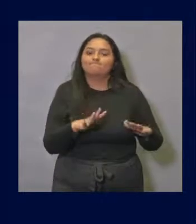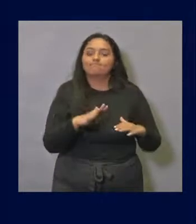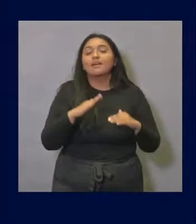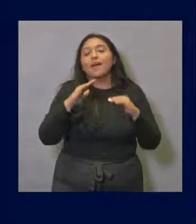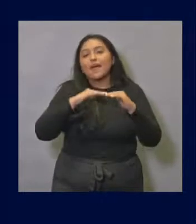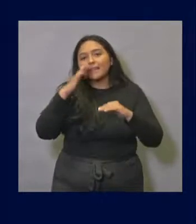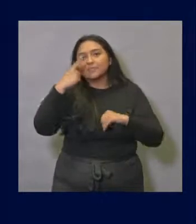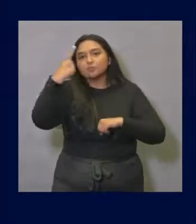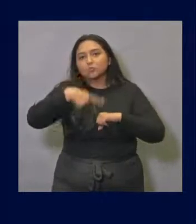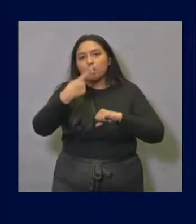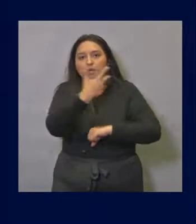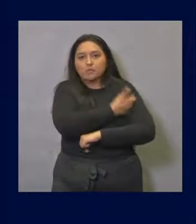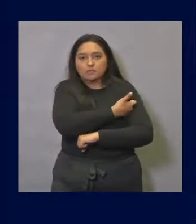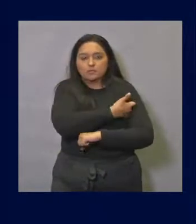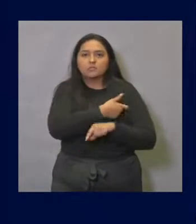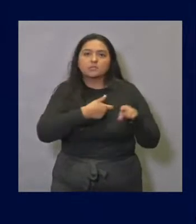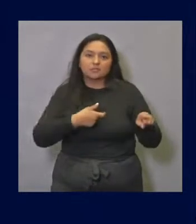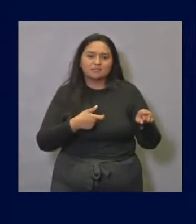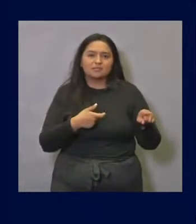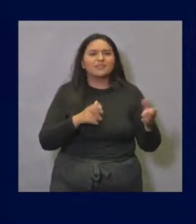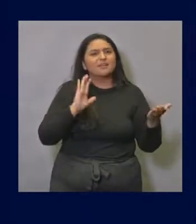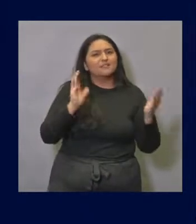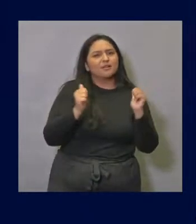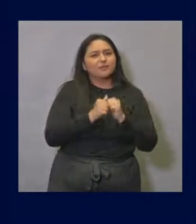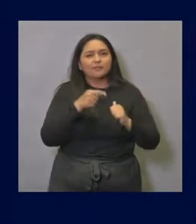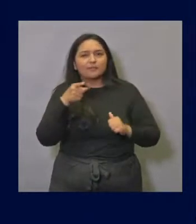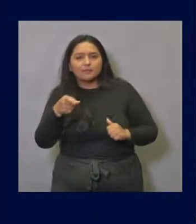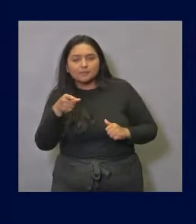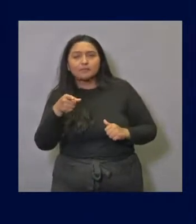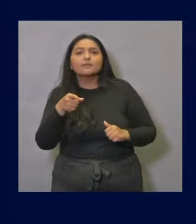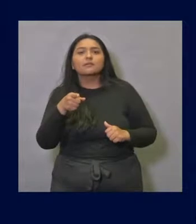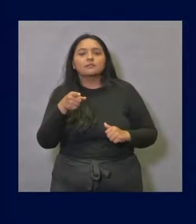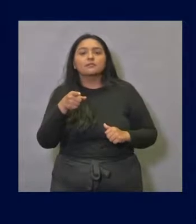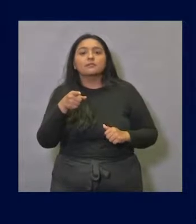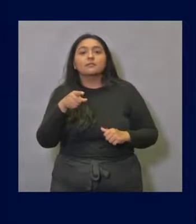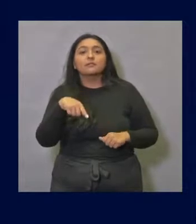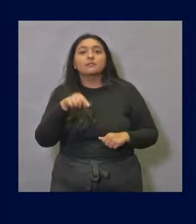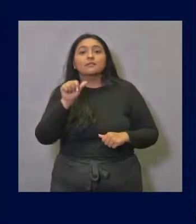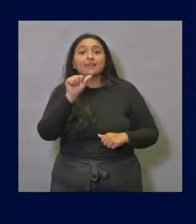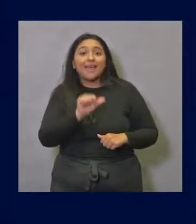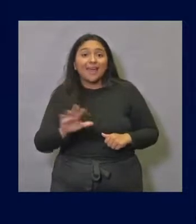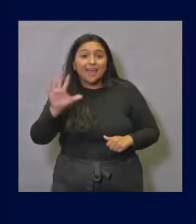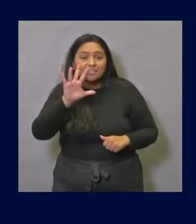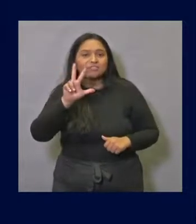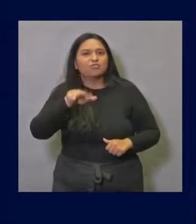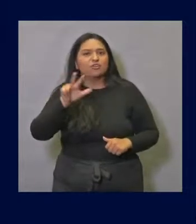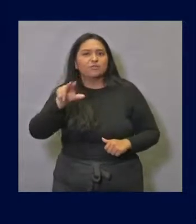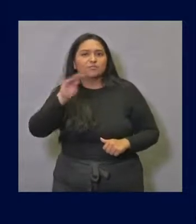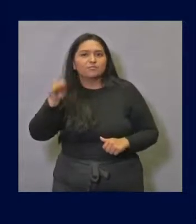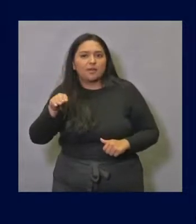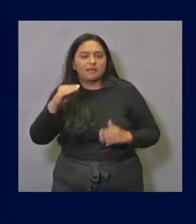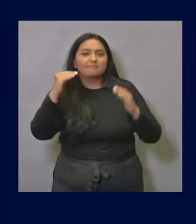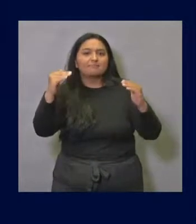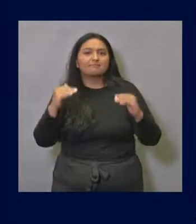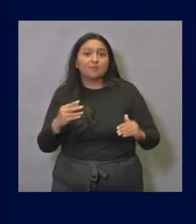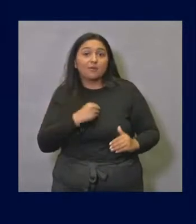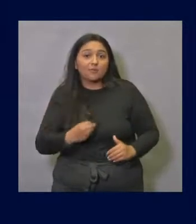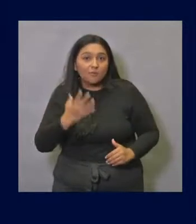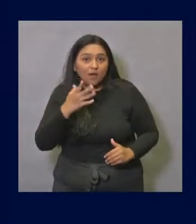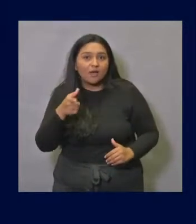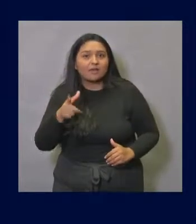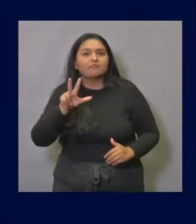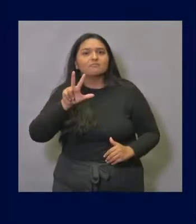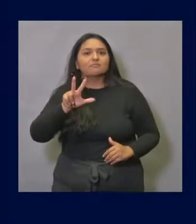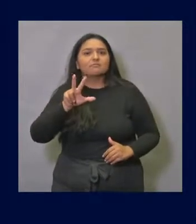una dosis de la vacuna, en comparación con el 35% de los hombres asiáticos y el 32% de los hombres